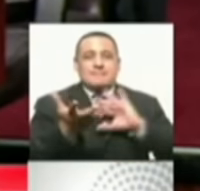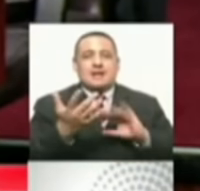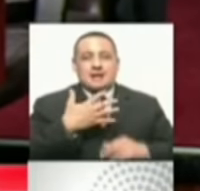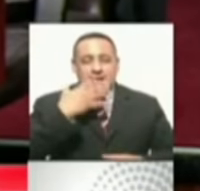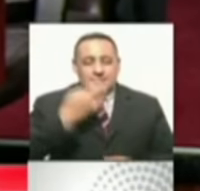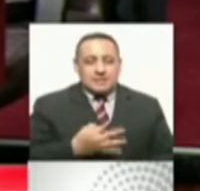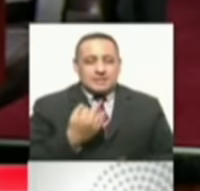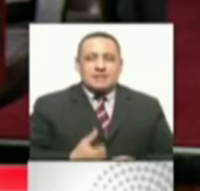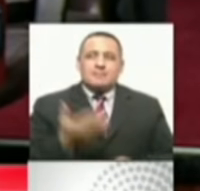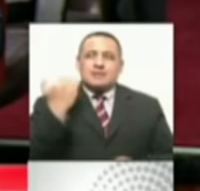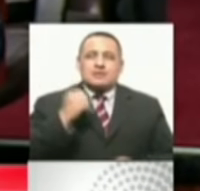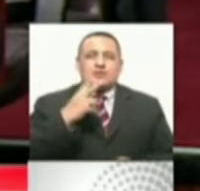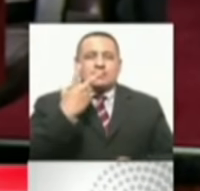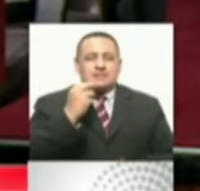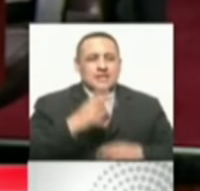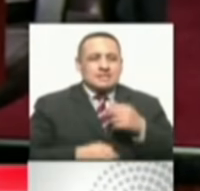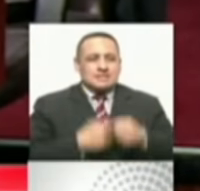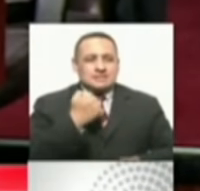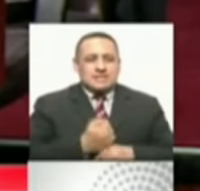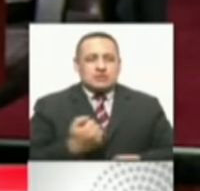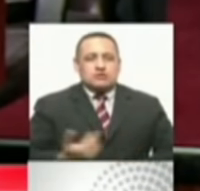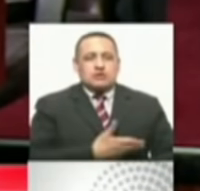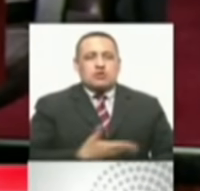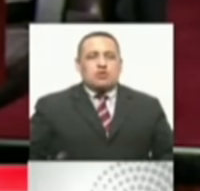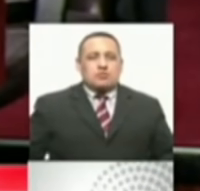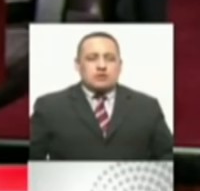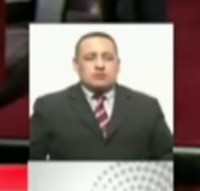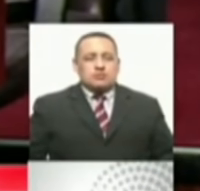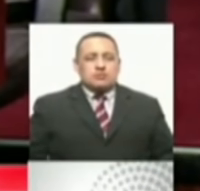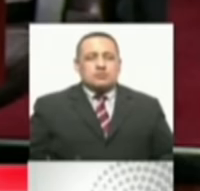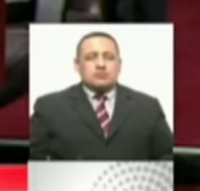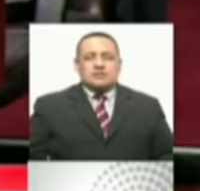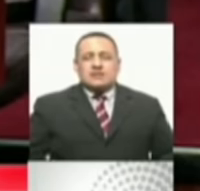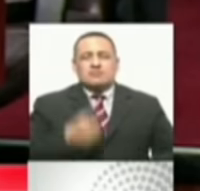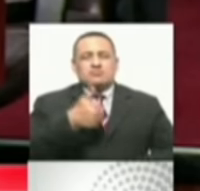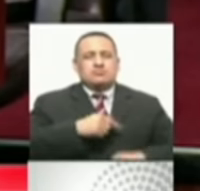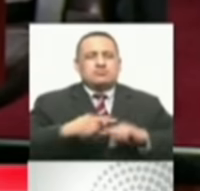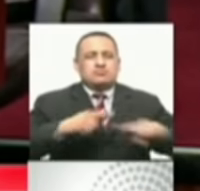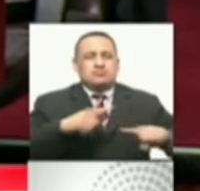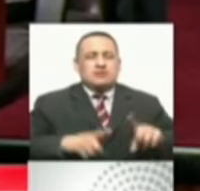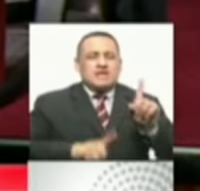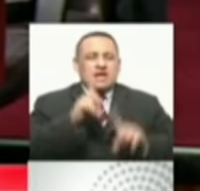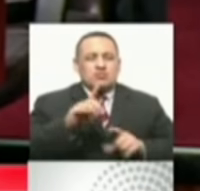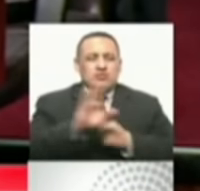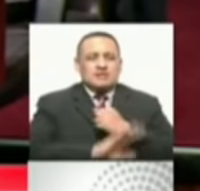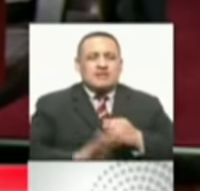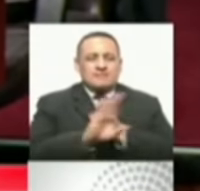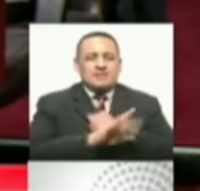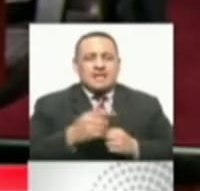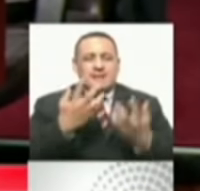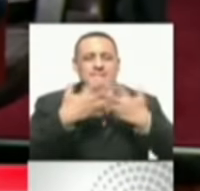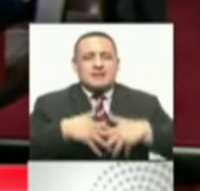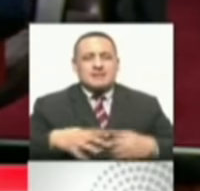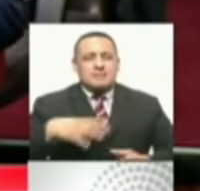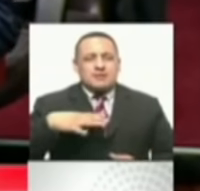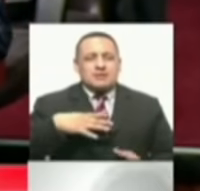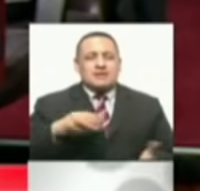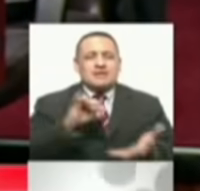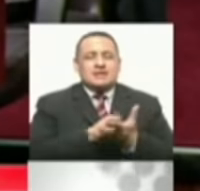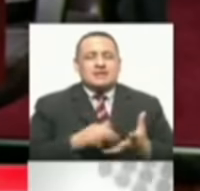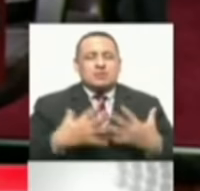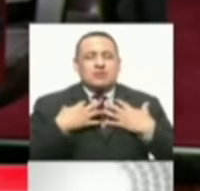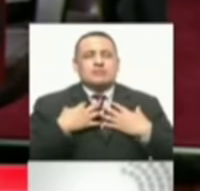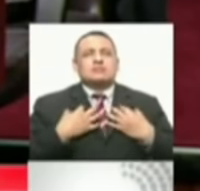la libertad, lo ha demostrado ante el Congreso de la República y creo que acá deberíamos de haberle interpelado